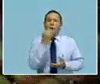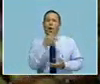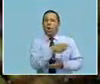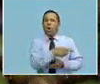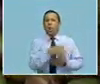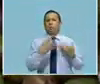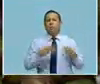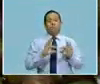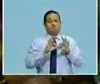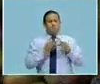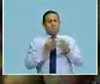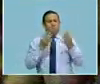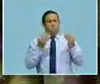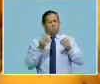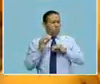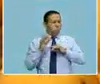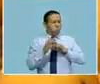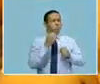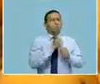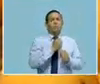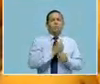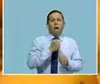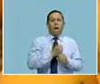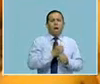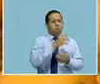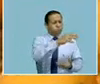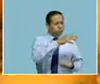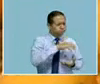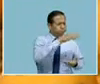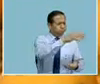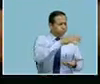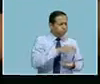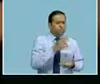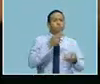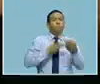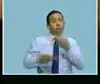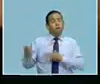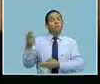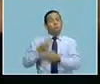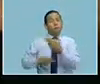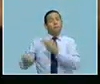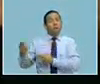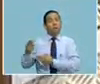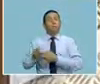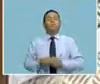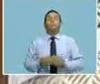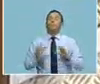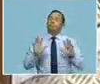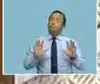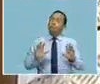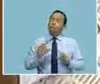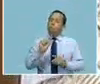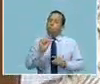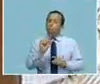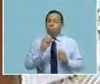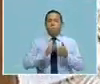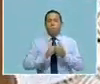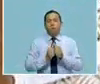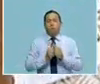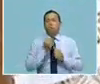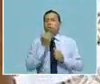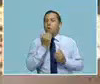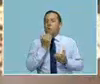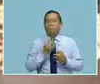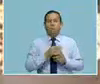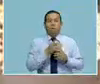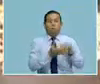enteras trabajan en la siembra, recolección y comercialización. Pero en medio de ello existe un inconveniente. La producción es